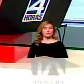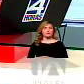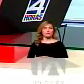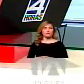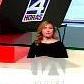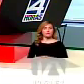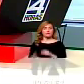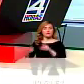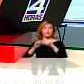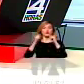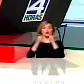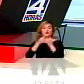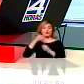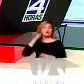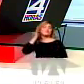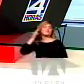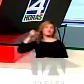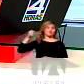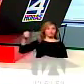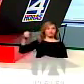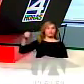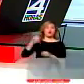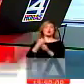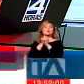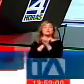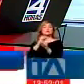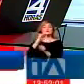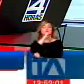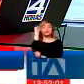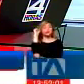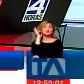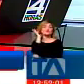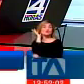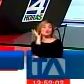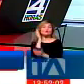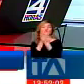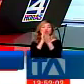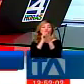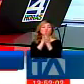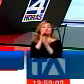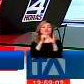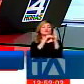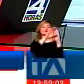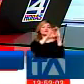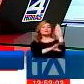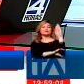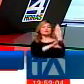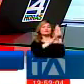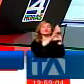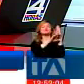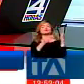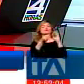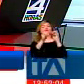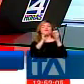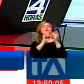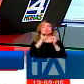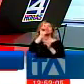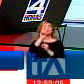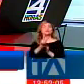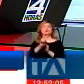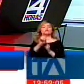grupos feministas y de defensa de los derechos de las mujeres presentaron una nueva demanda de inconstitucionalidad al numeral 2 del artículo